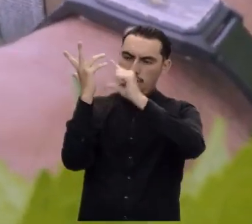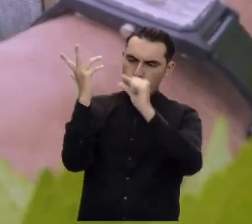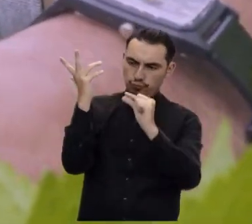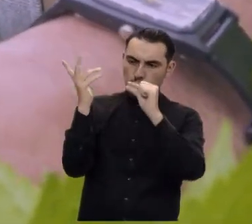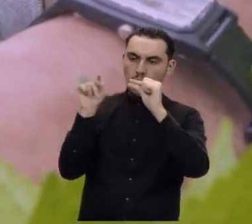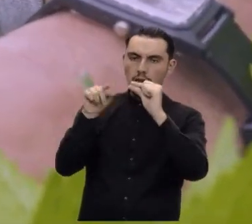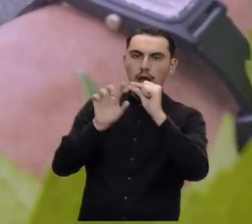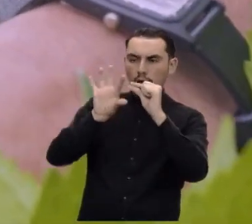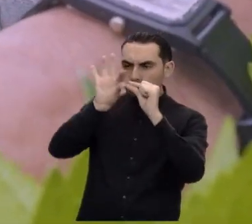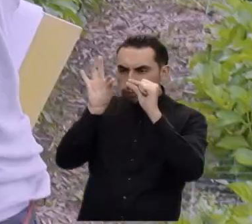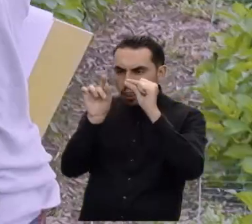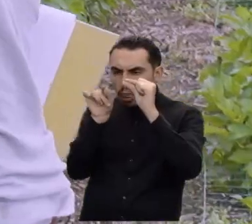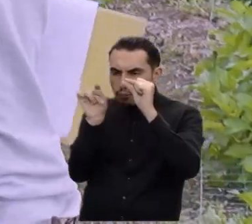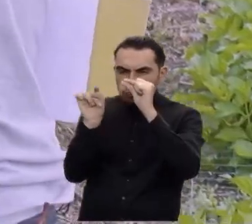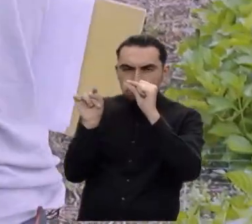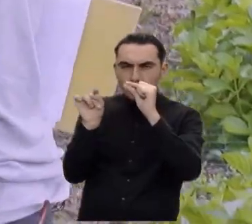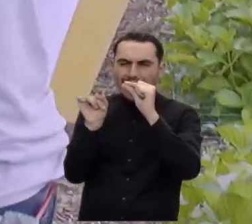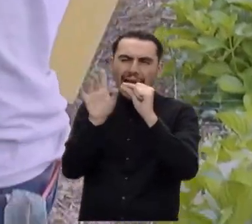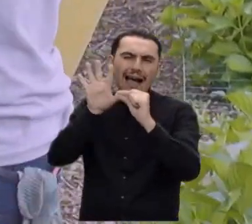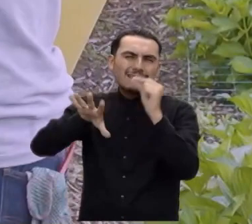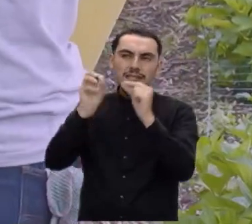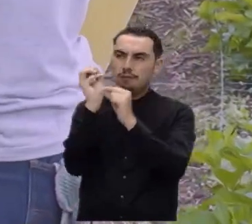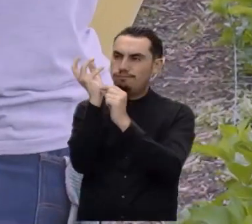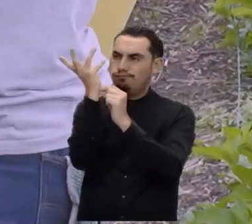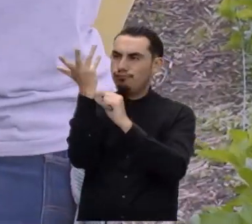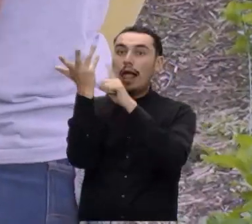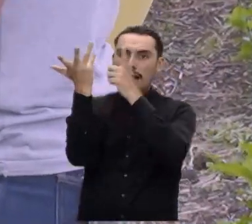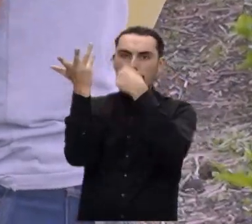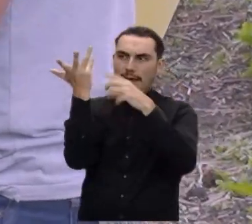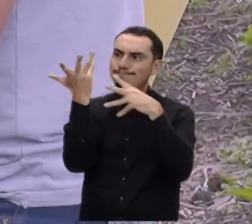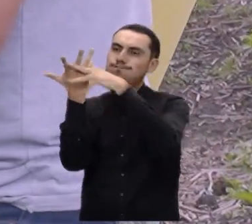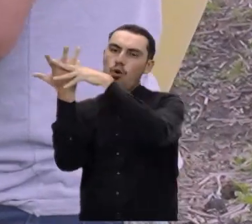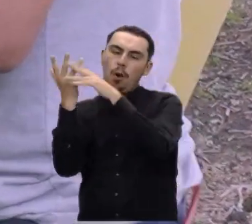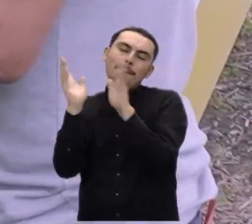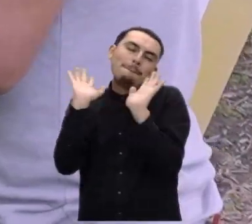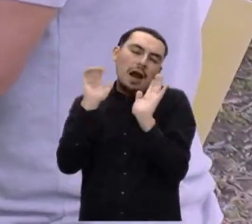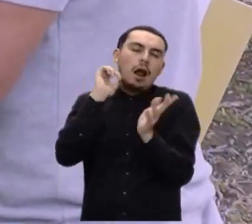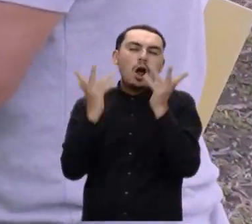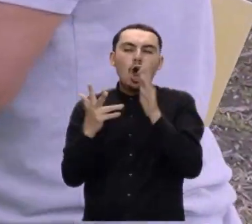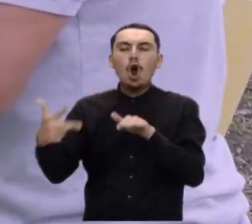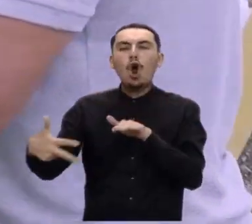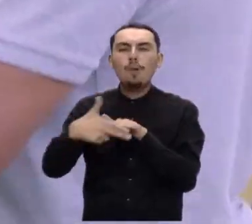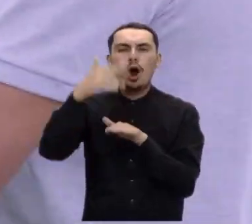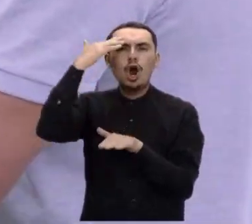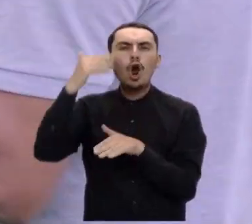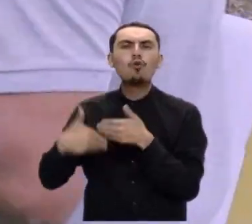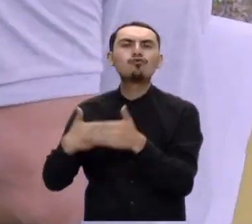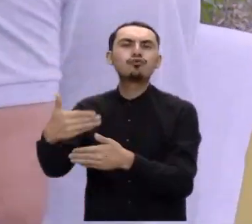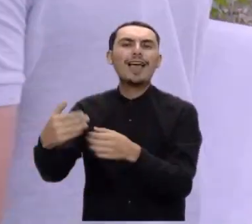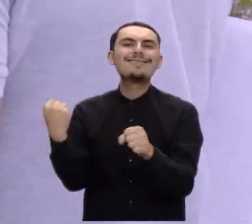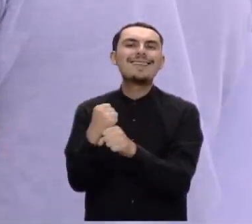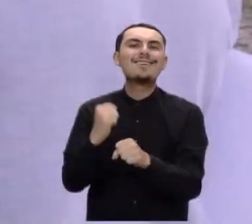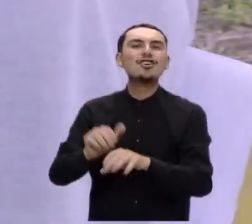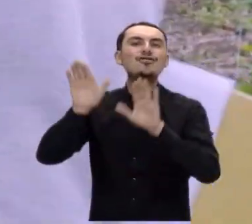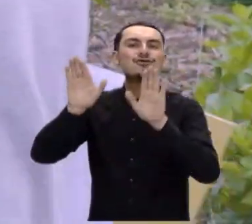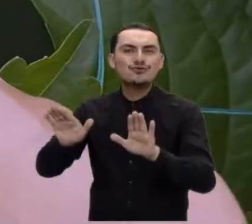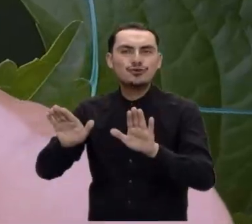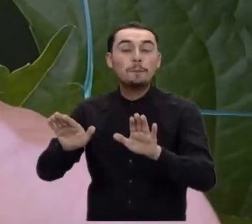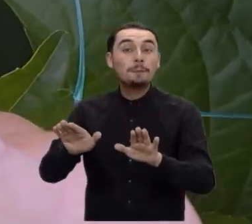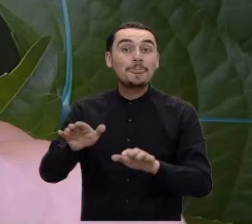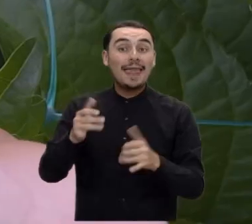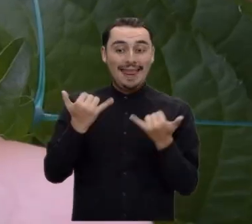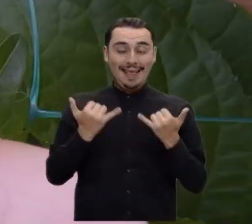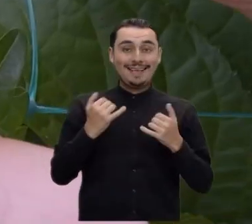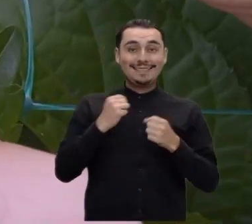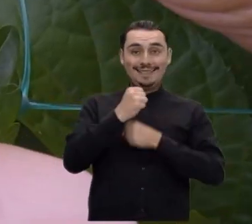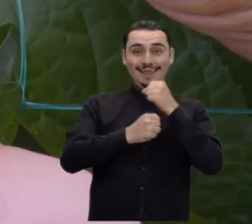básicamente, que casos excepcionales se suben a la flor, pero que obviamente interfieren en la productividad.